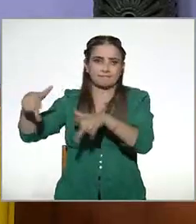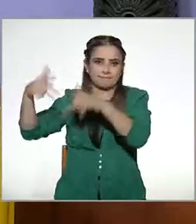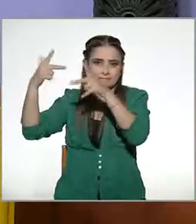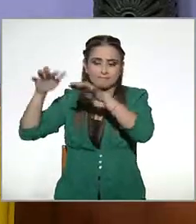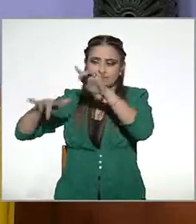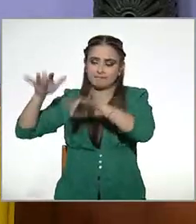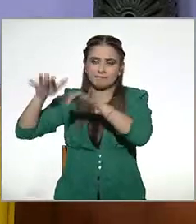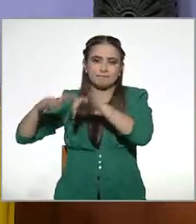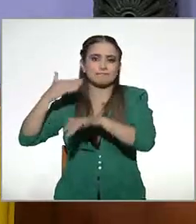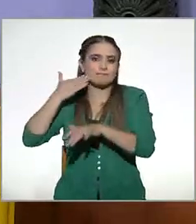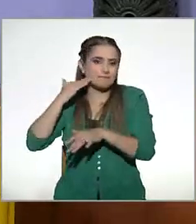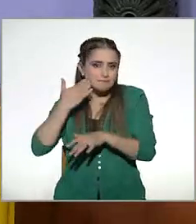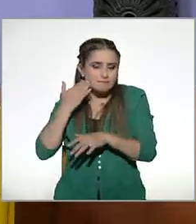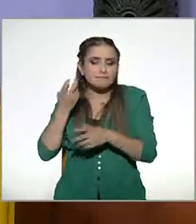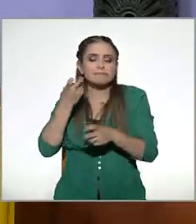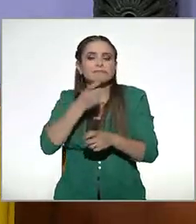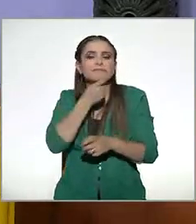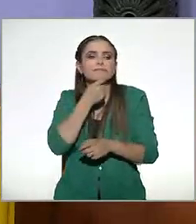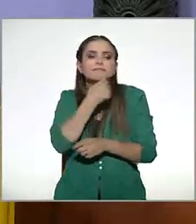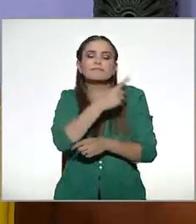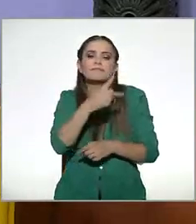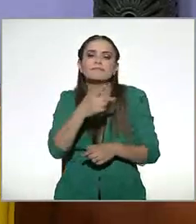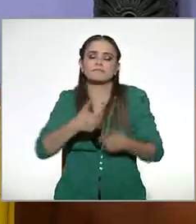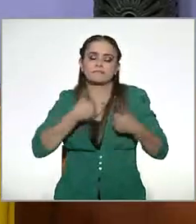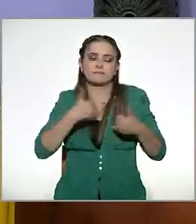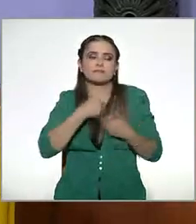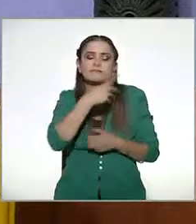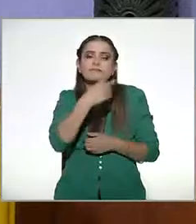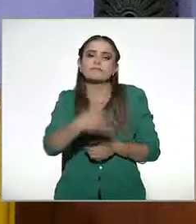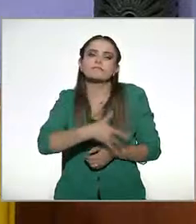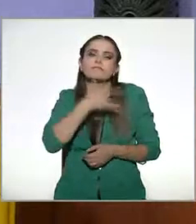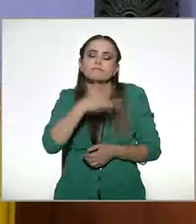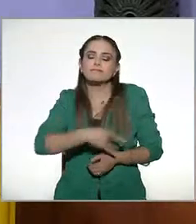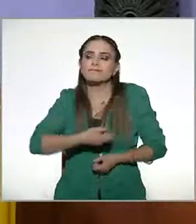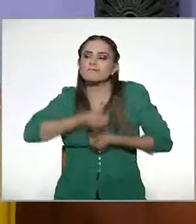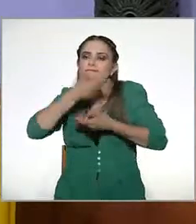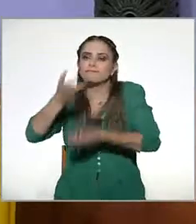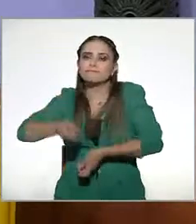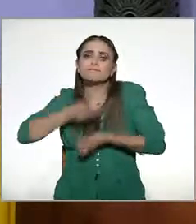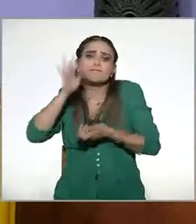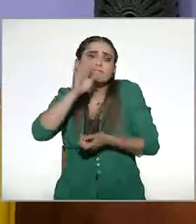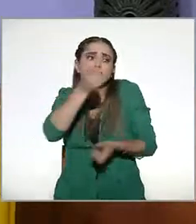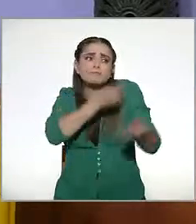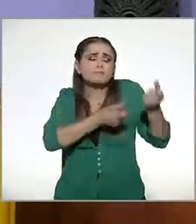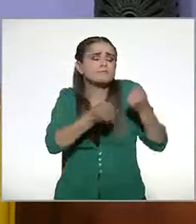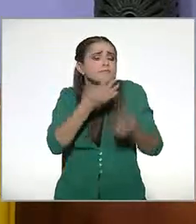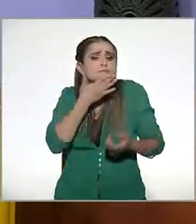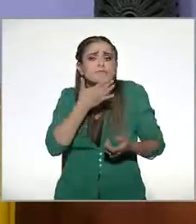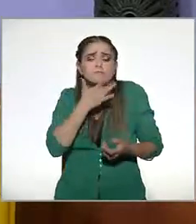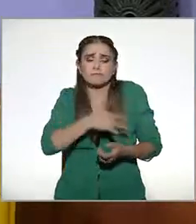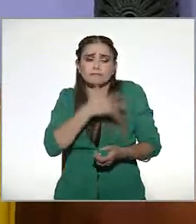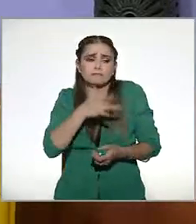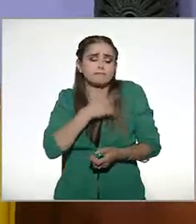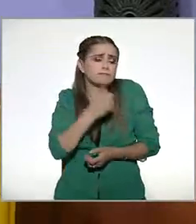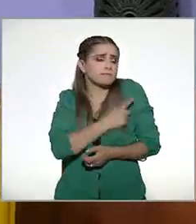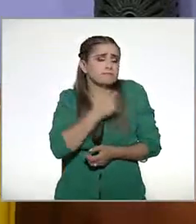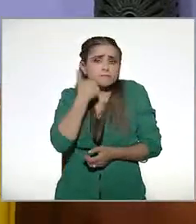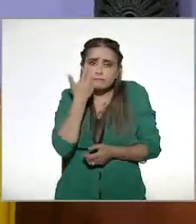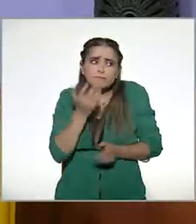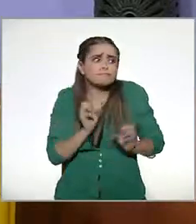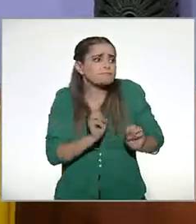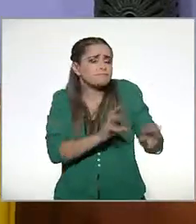hablaban con otro entonces tampoco es tan malo digámoslo así no me gusta en términos positivo o negativo pero tiene una función